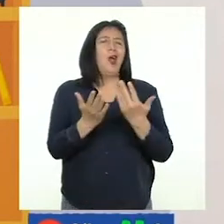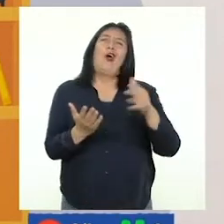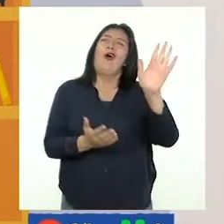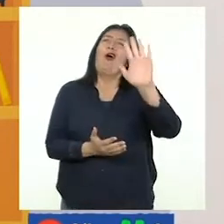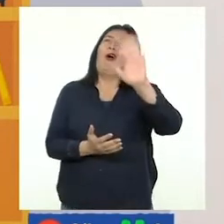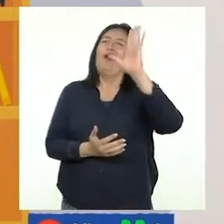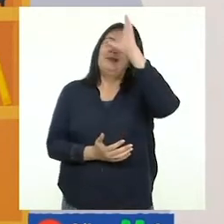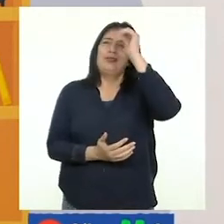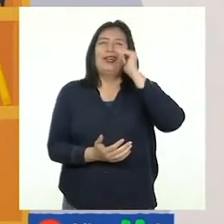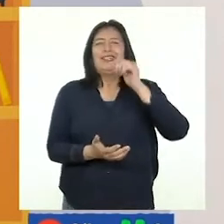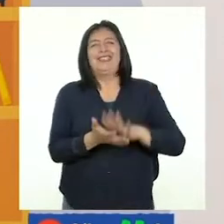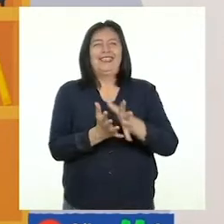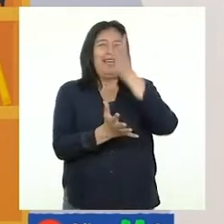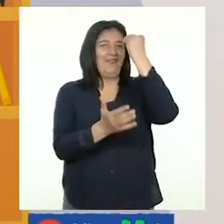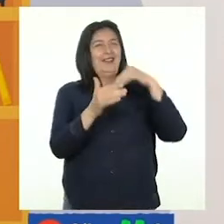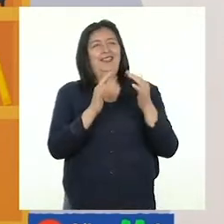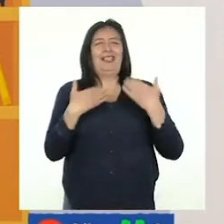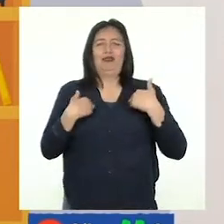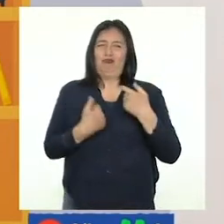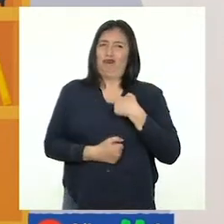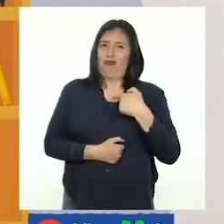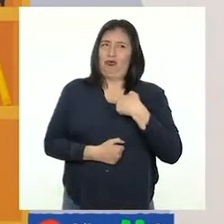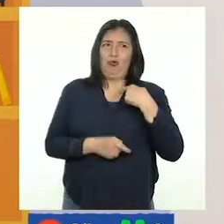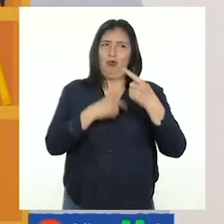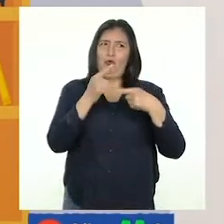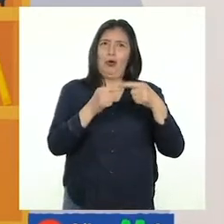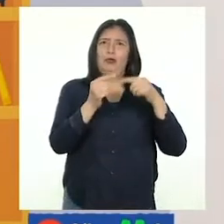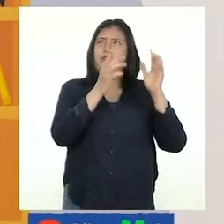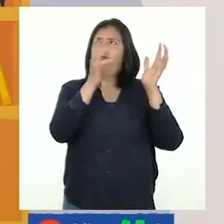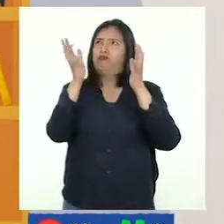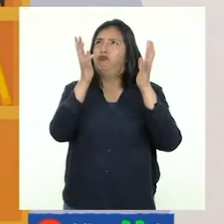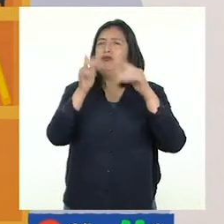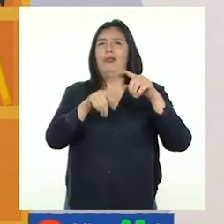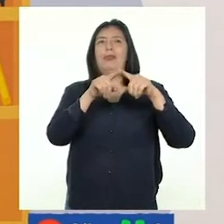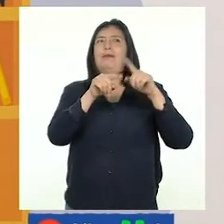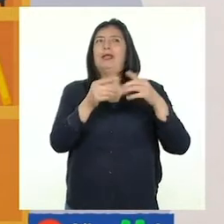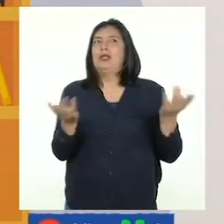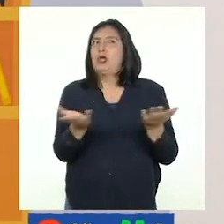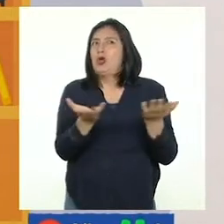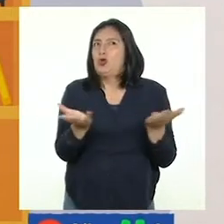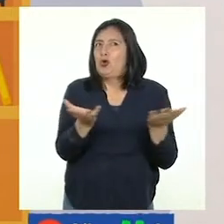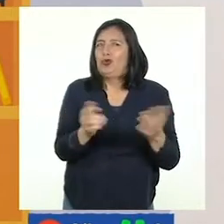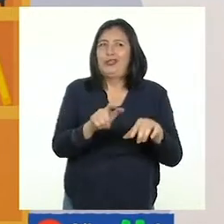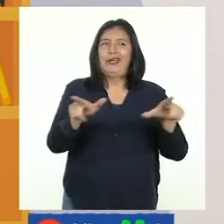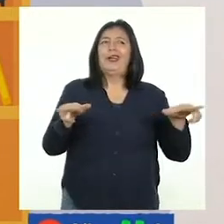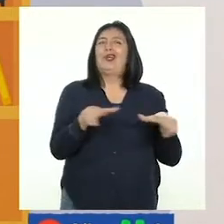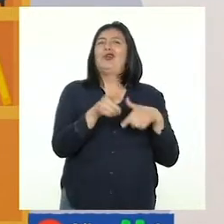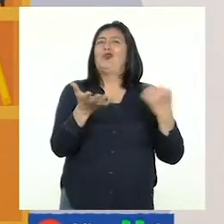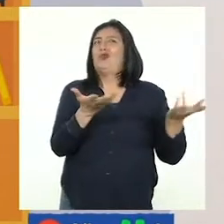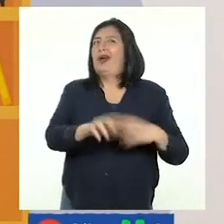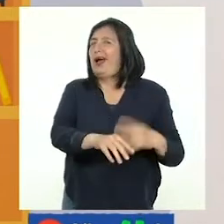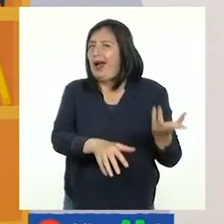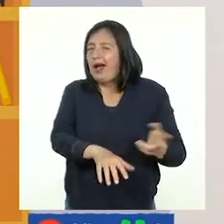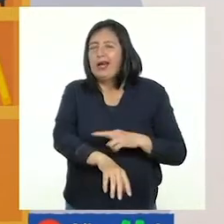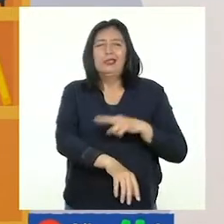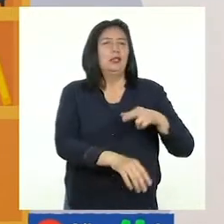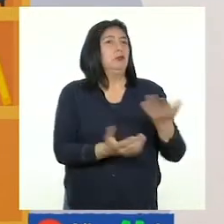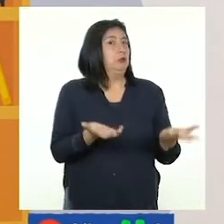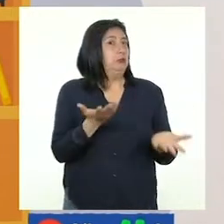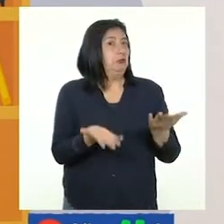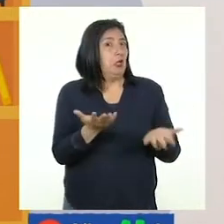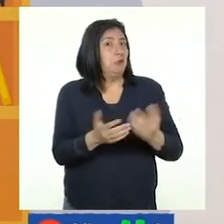Chicos y chicas de Aprendo en Casa. Les cuento que el clima varía dependiendo de la región. Incluso cuando nos encontramos en el